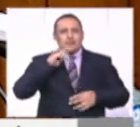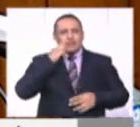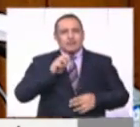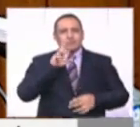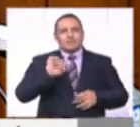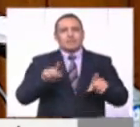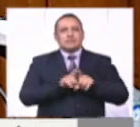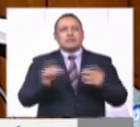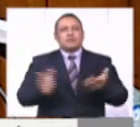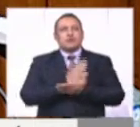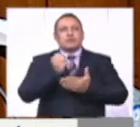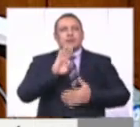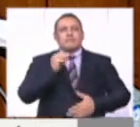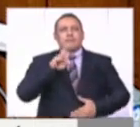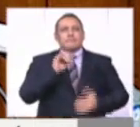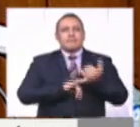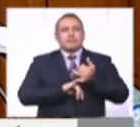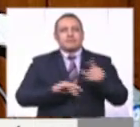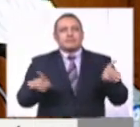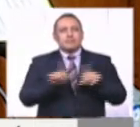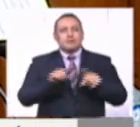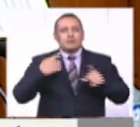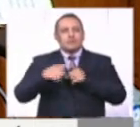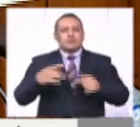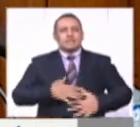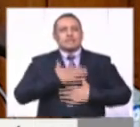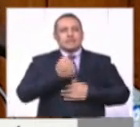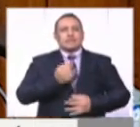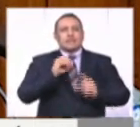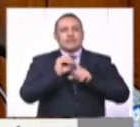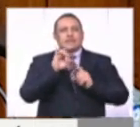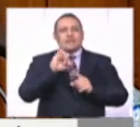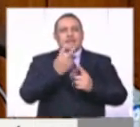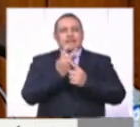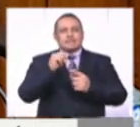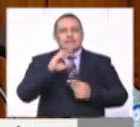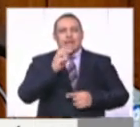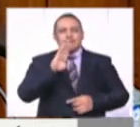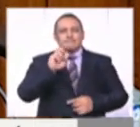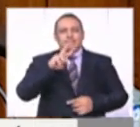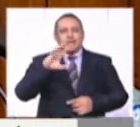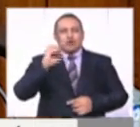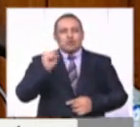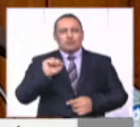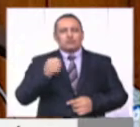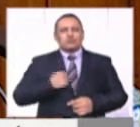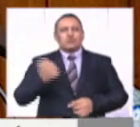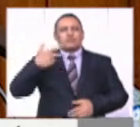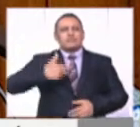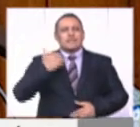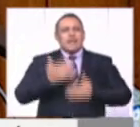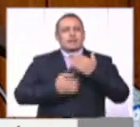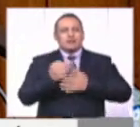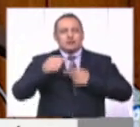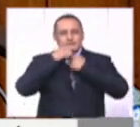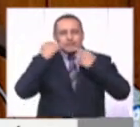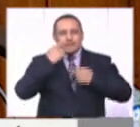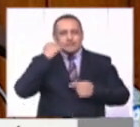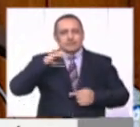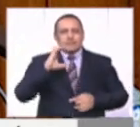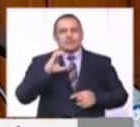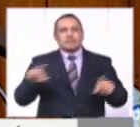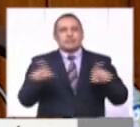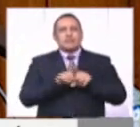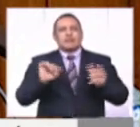enfrentamiento de la bamba y ahora por el ingreso de quellaveco presidente somos el tercer productor de sin en oro